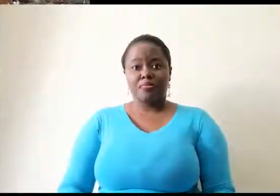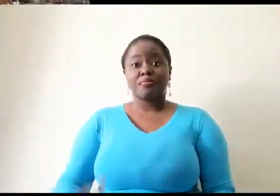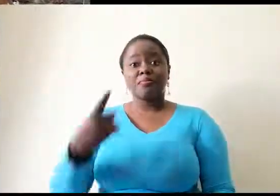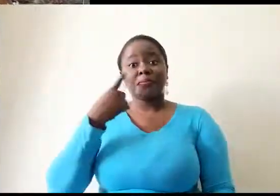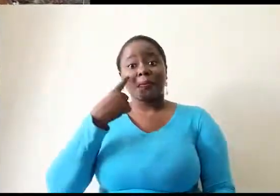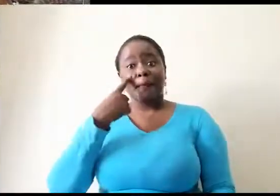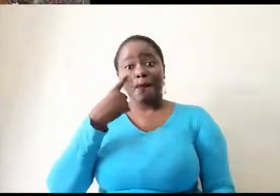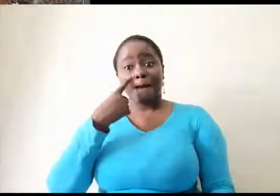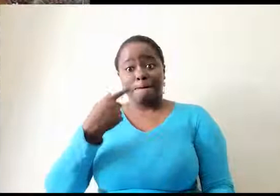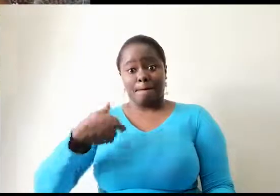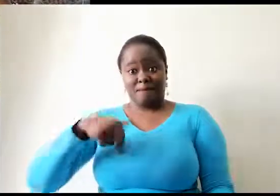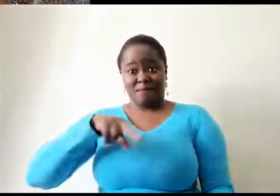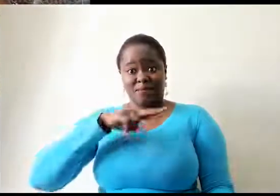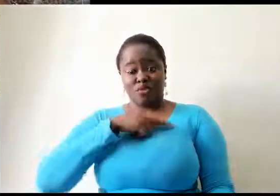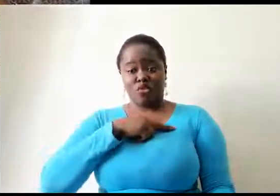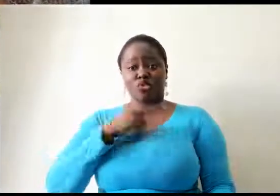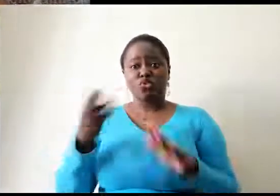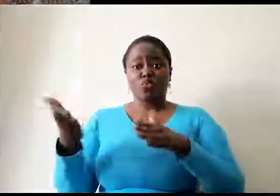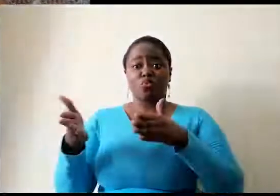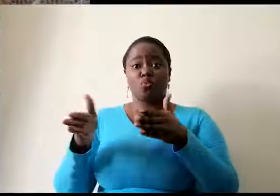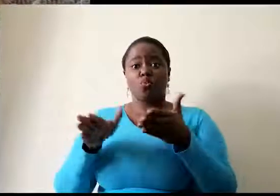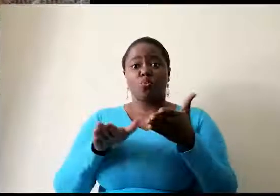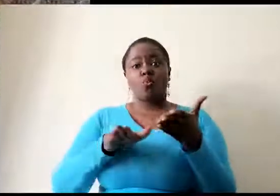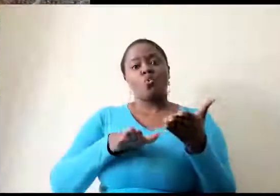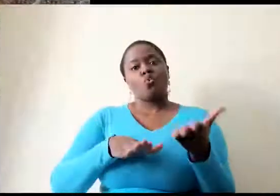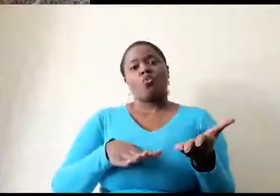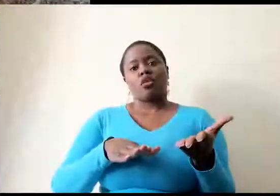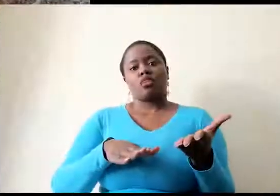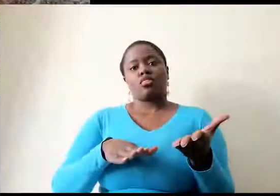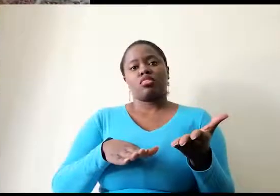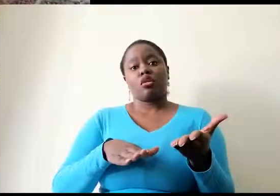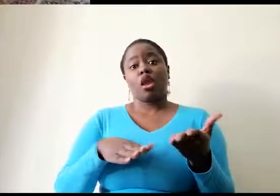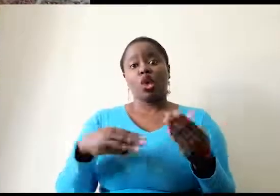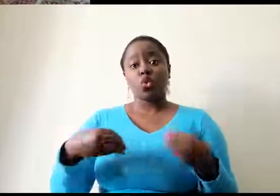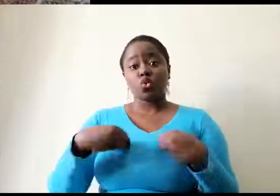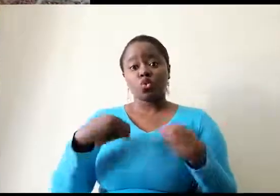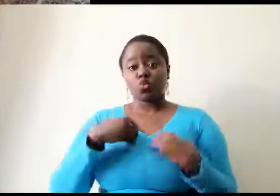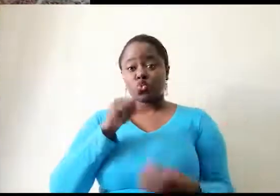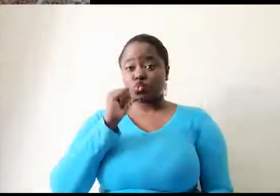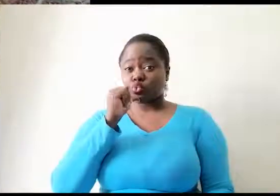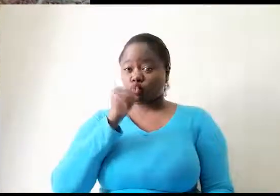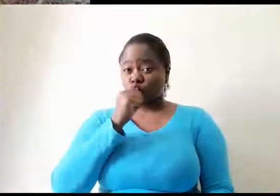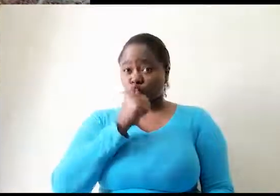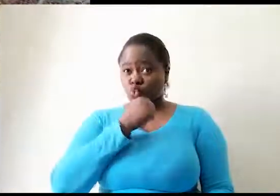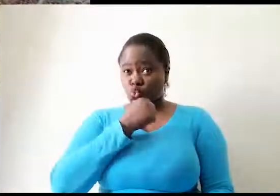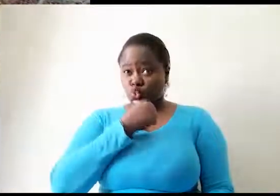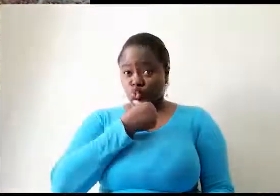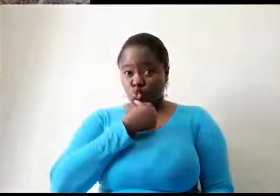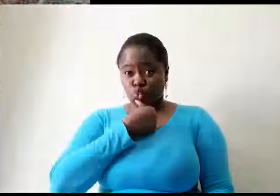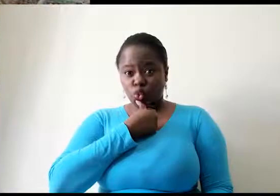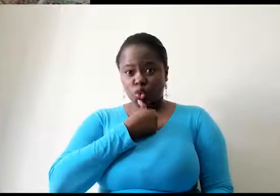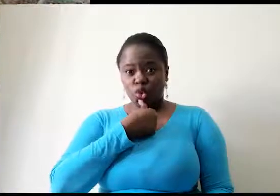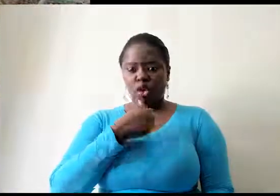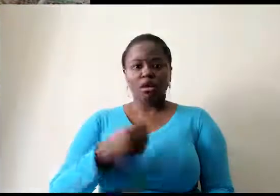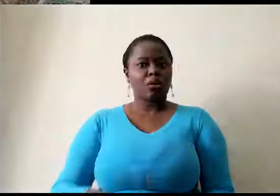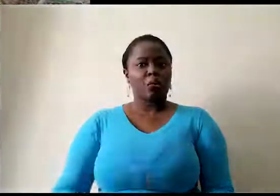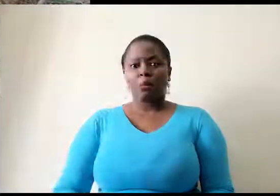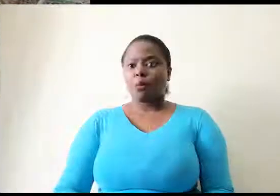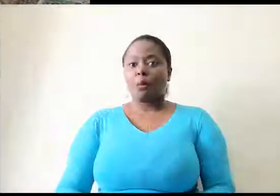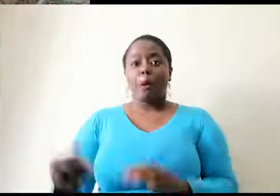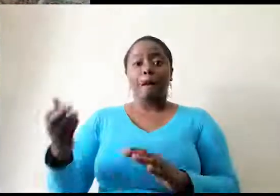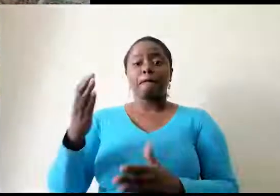Primero, porque cuando nosotros estamos, la muerte no está. Y porque, segundo, cuando la muerte